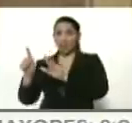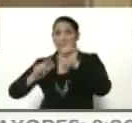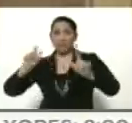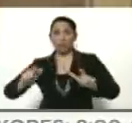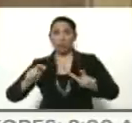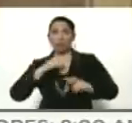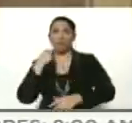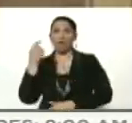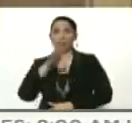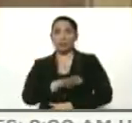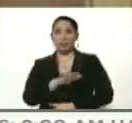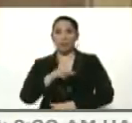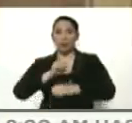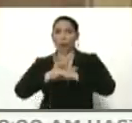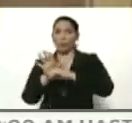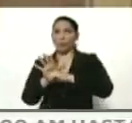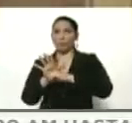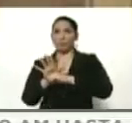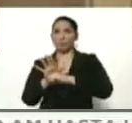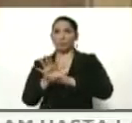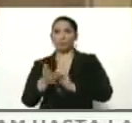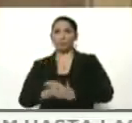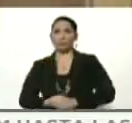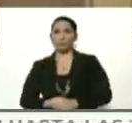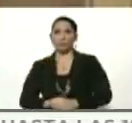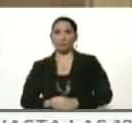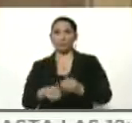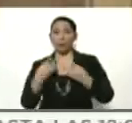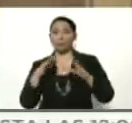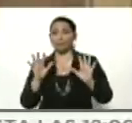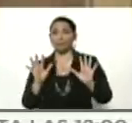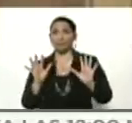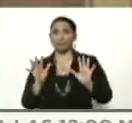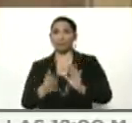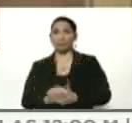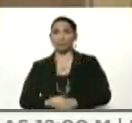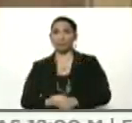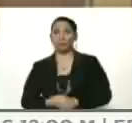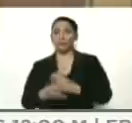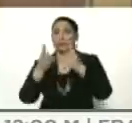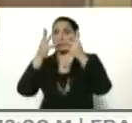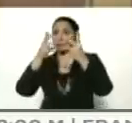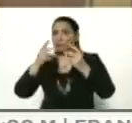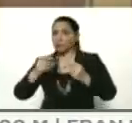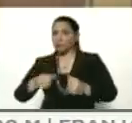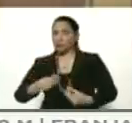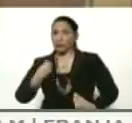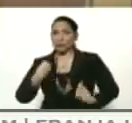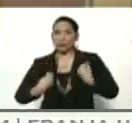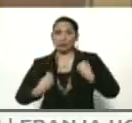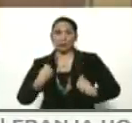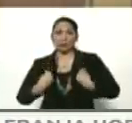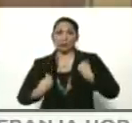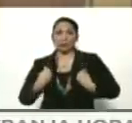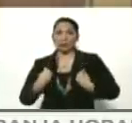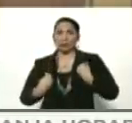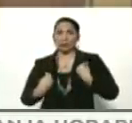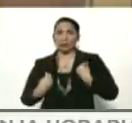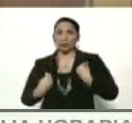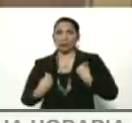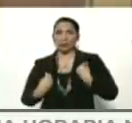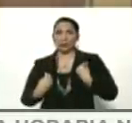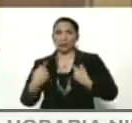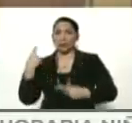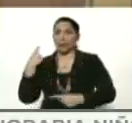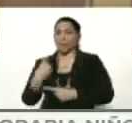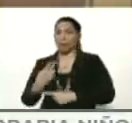fallecidas por COVID-19. Así que son números realmente que preocupan y que